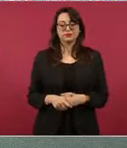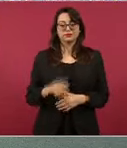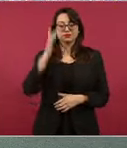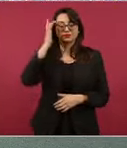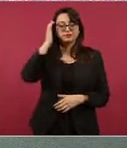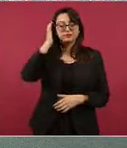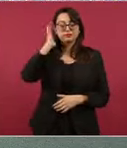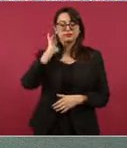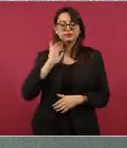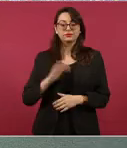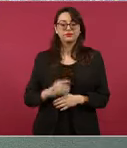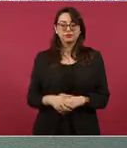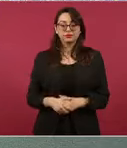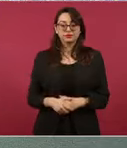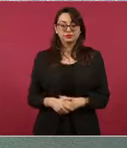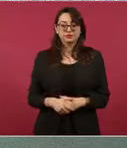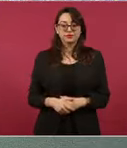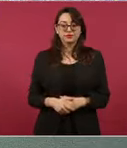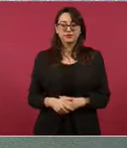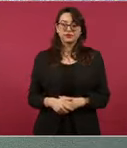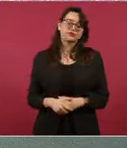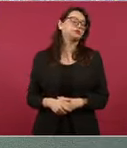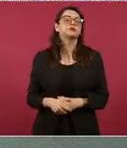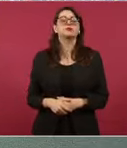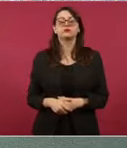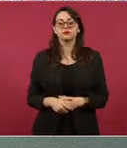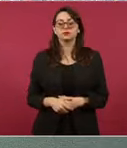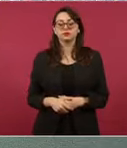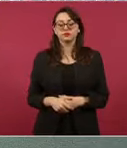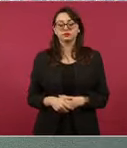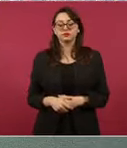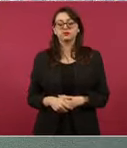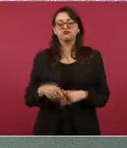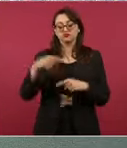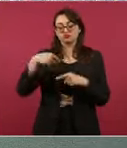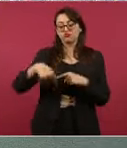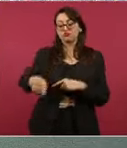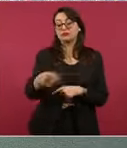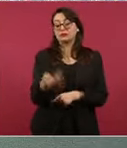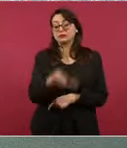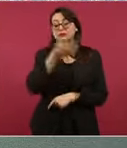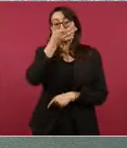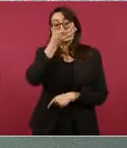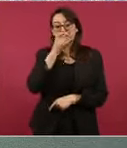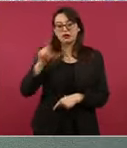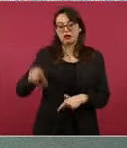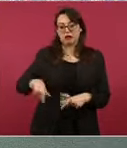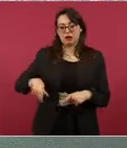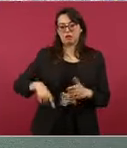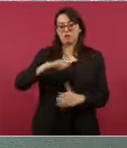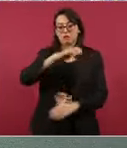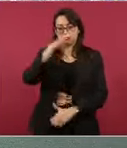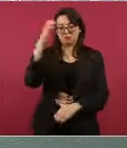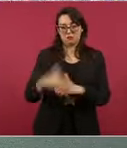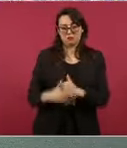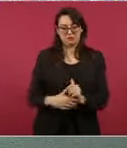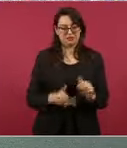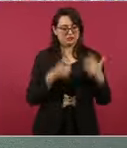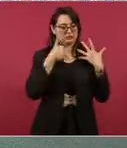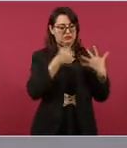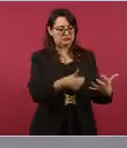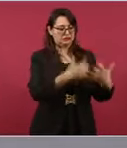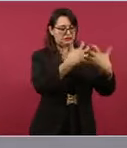Al cierre de esta administración, con las 6 refinerías actuales, Deer Park y